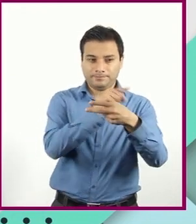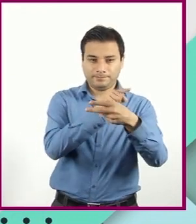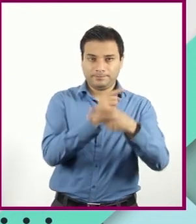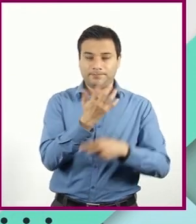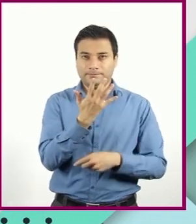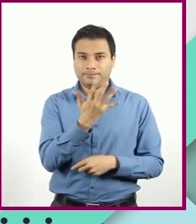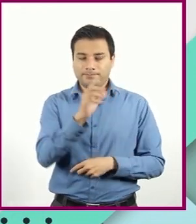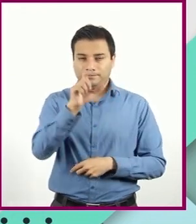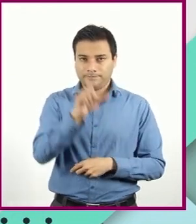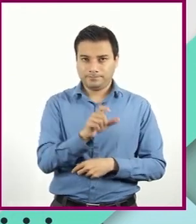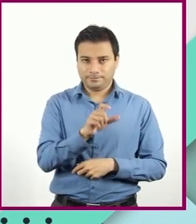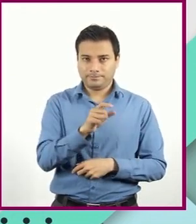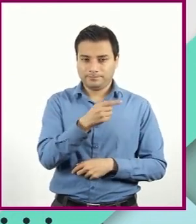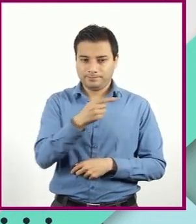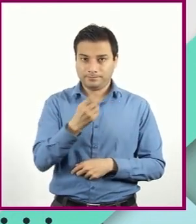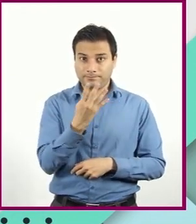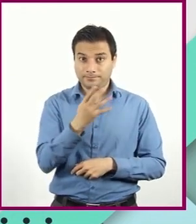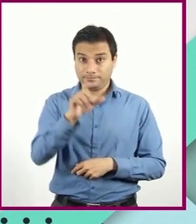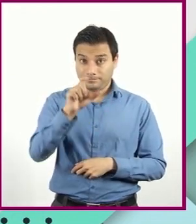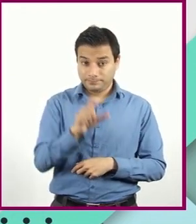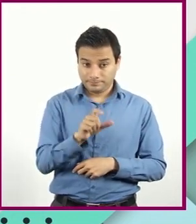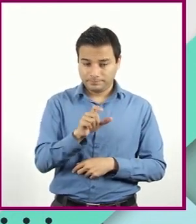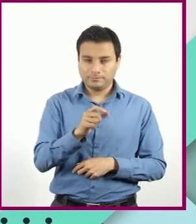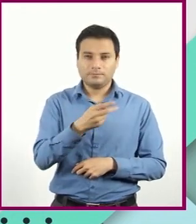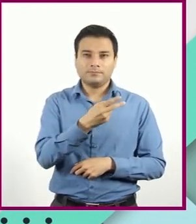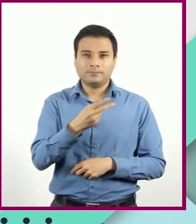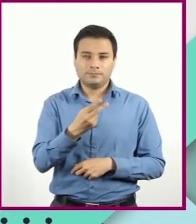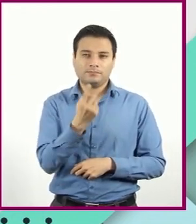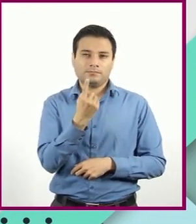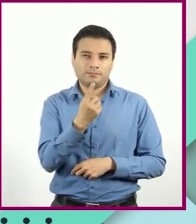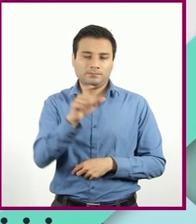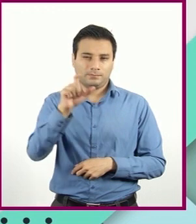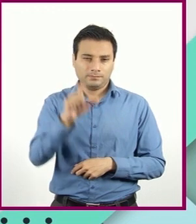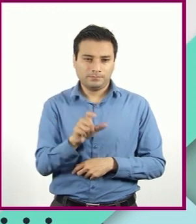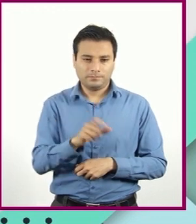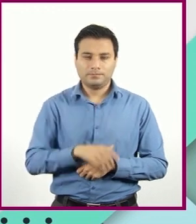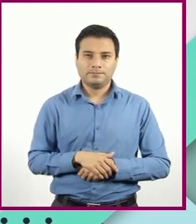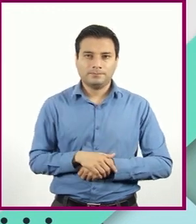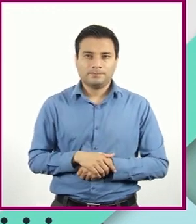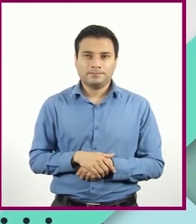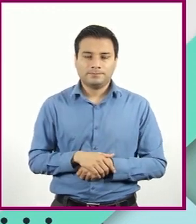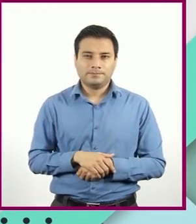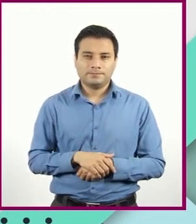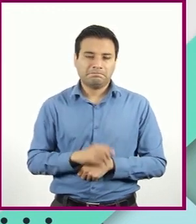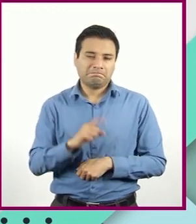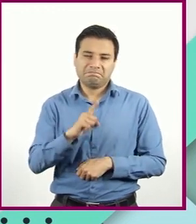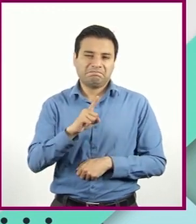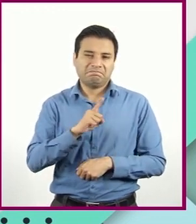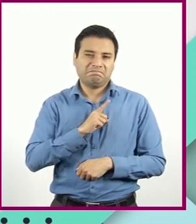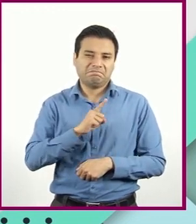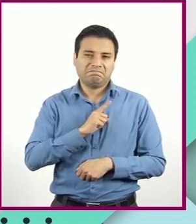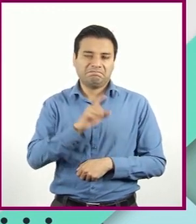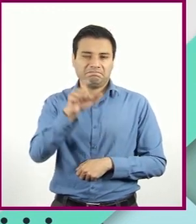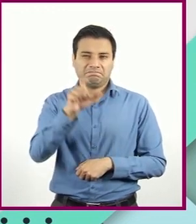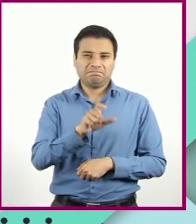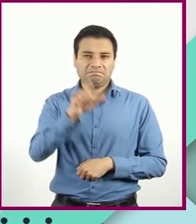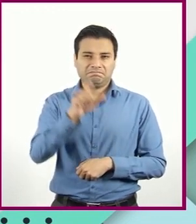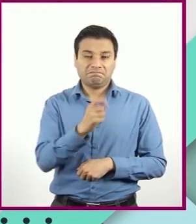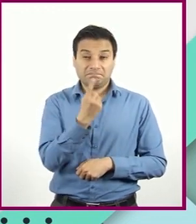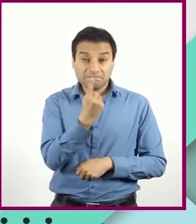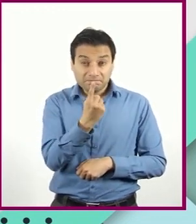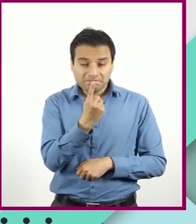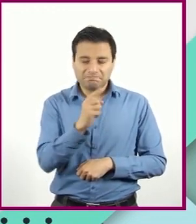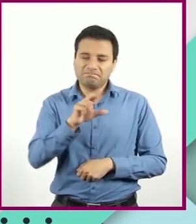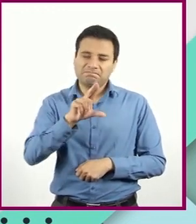5x menos 4x es igual a 1x. Por convención, el coeficiente 1 no se escribe en los